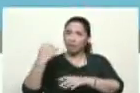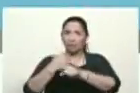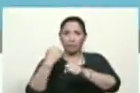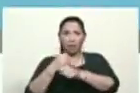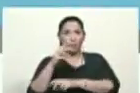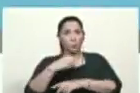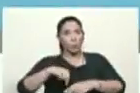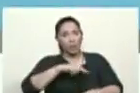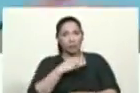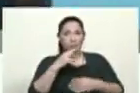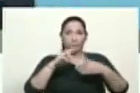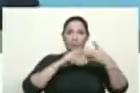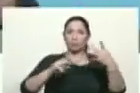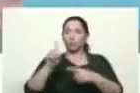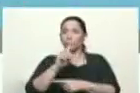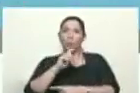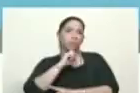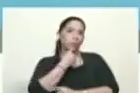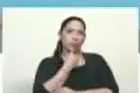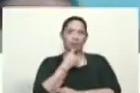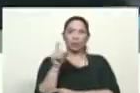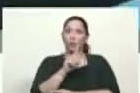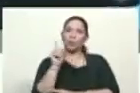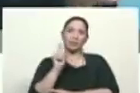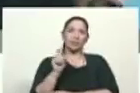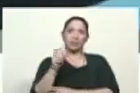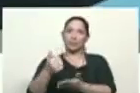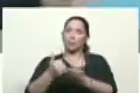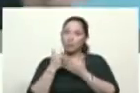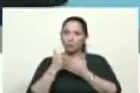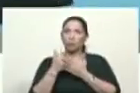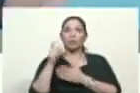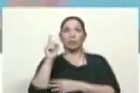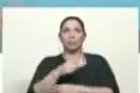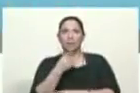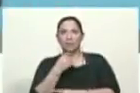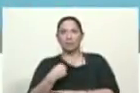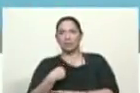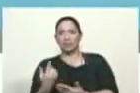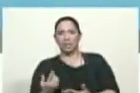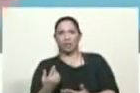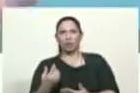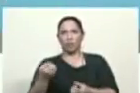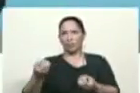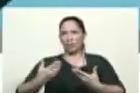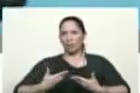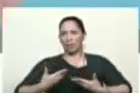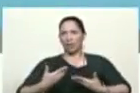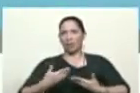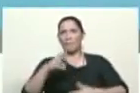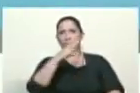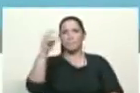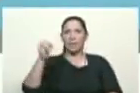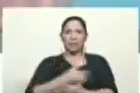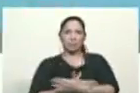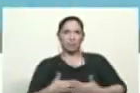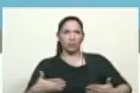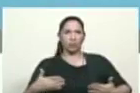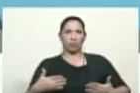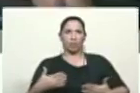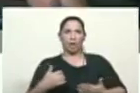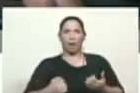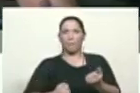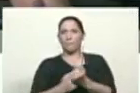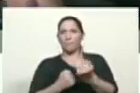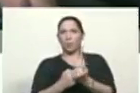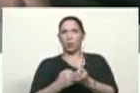nuestros recursos, que no nos los bloqueen, no necesitamos la ayuda. Por otro lado, están diciendo que nos van a dar 20 millones de apoyo para traer